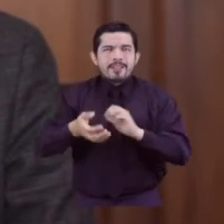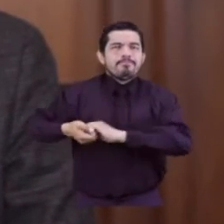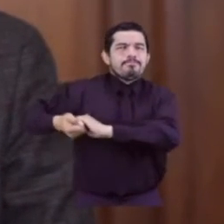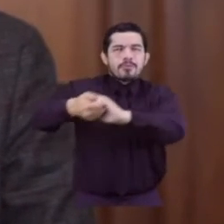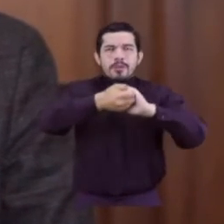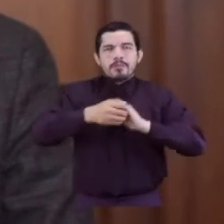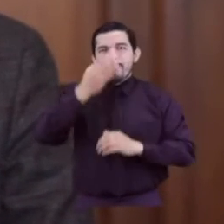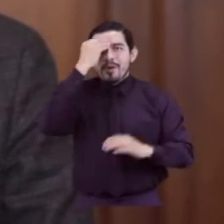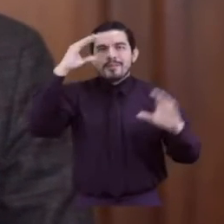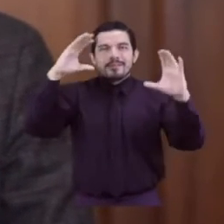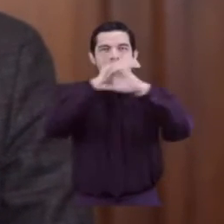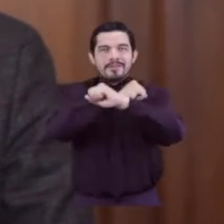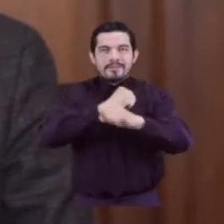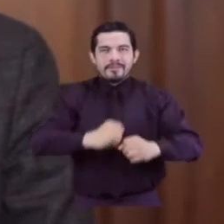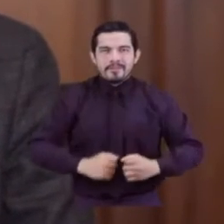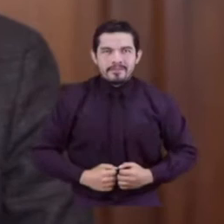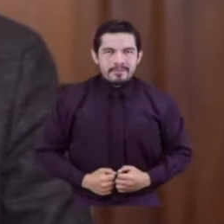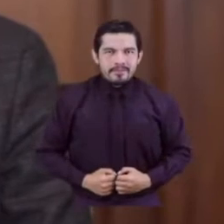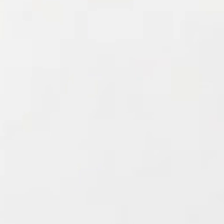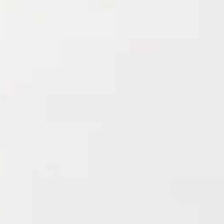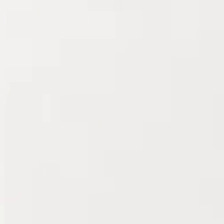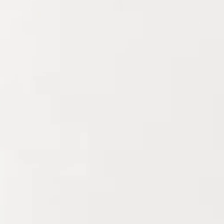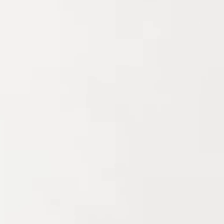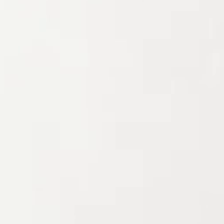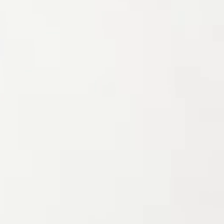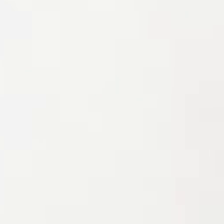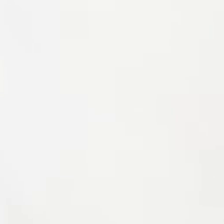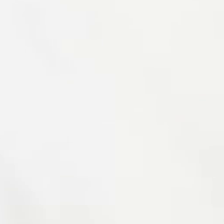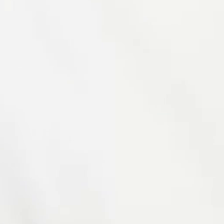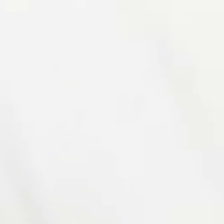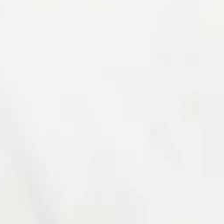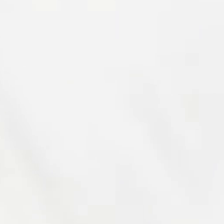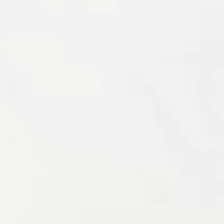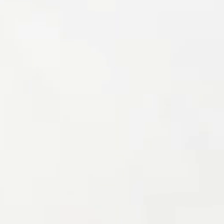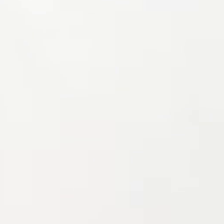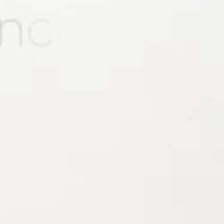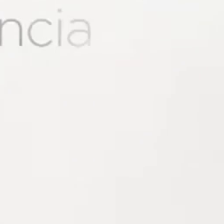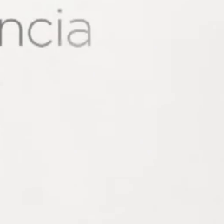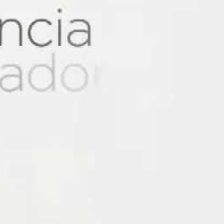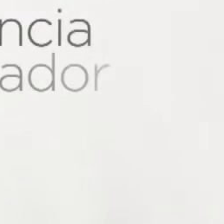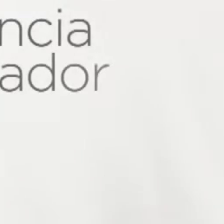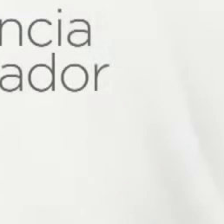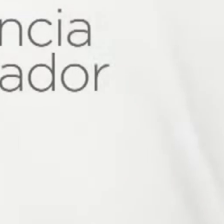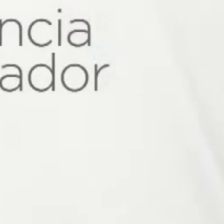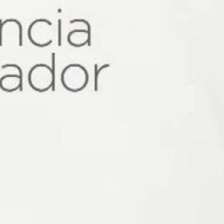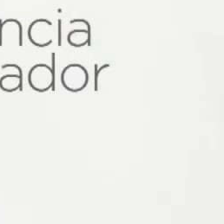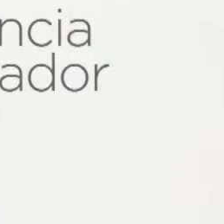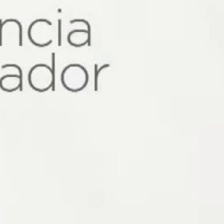y solidario. Buenas noches. Presidencia del Ecuador.